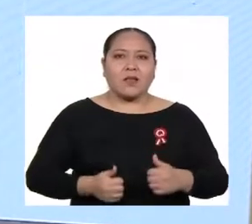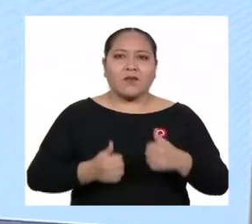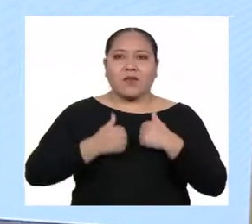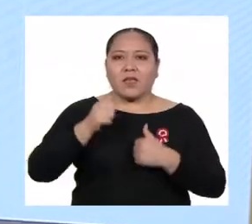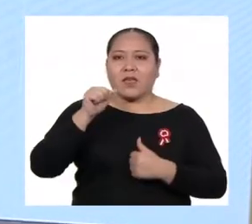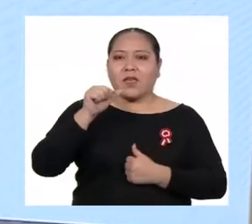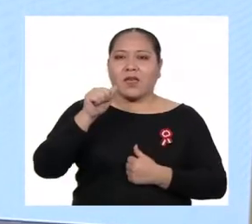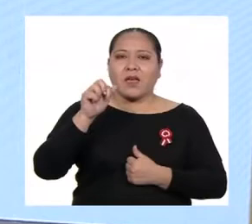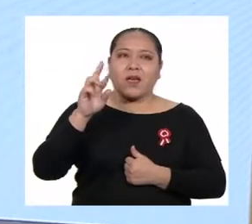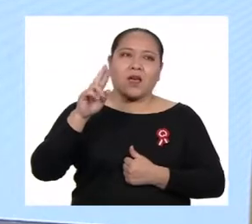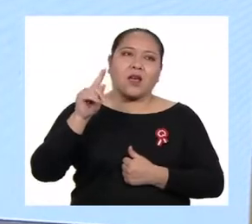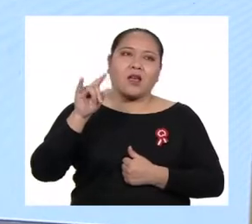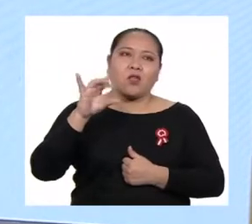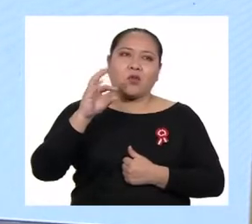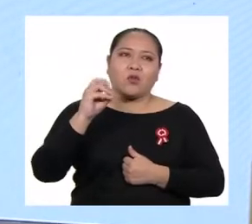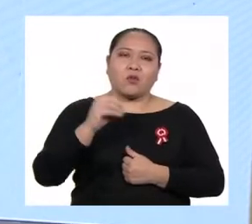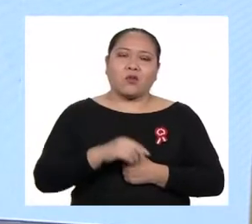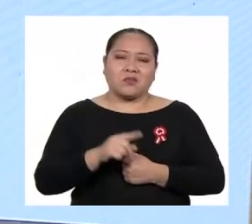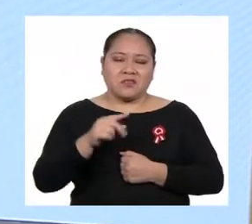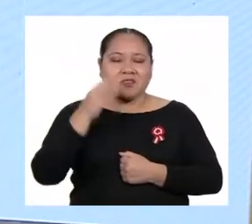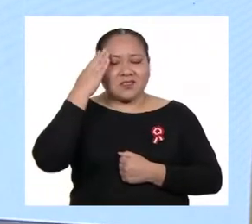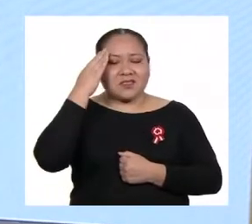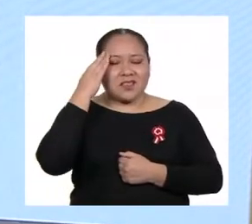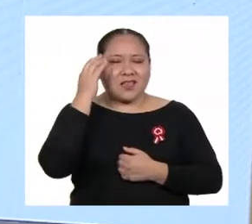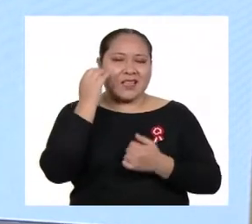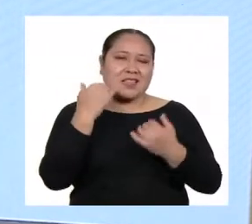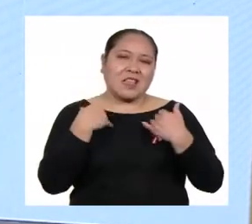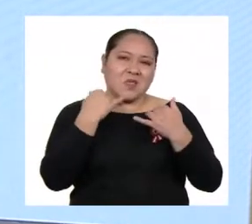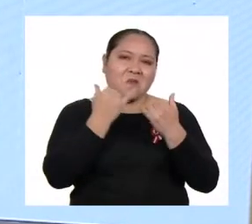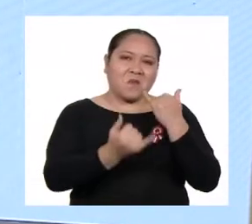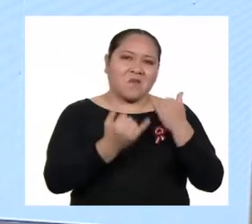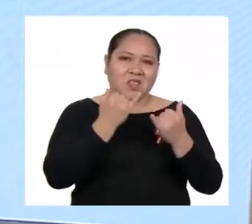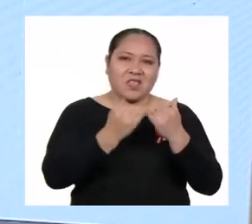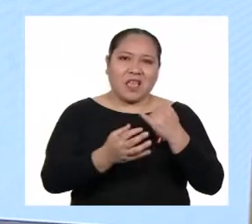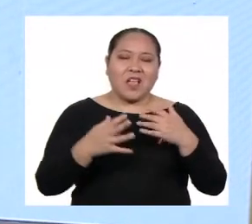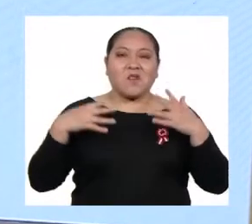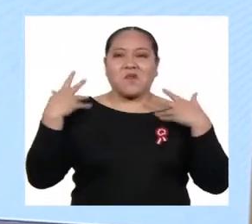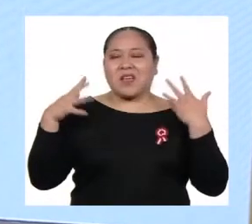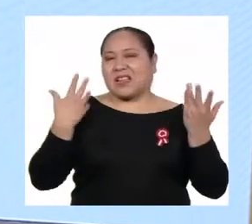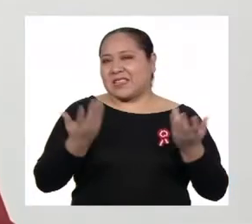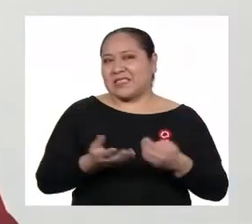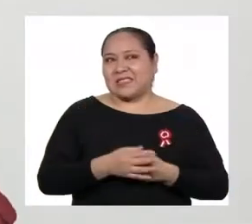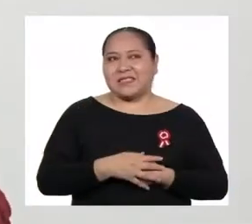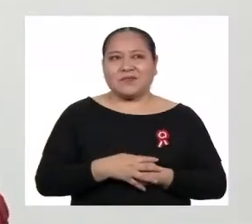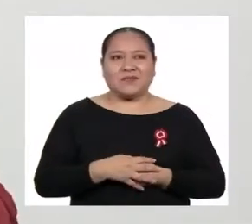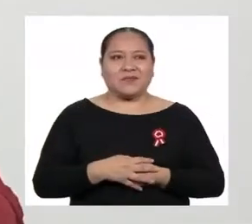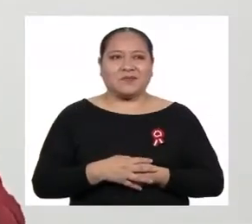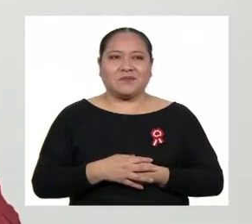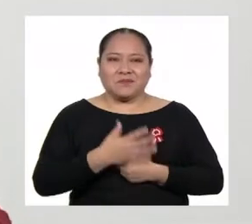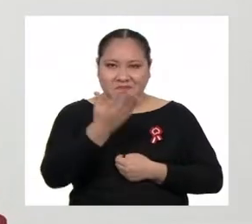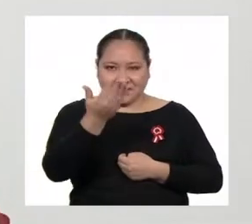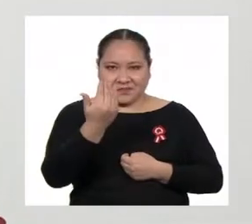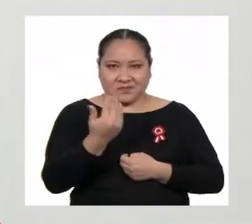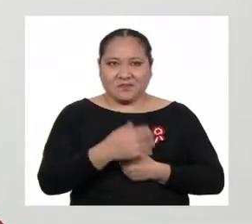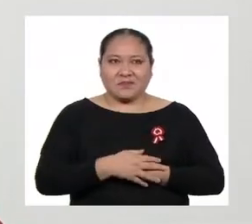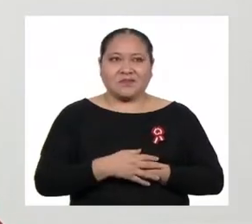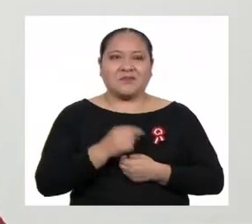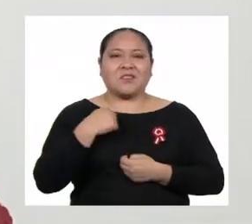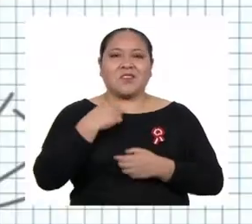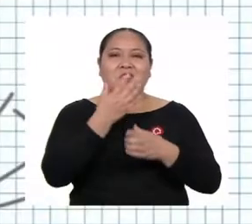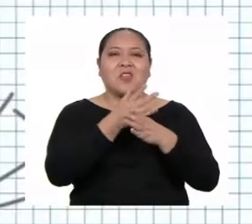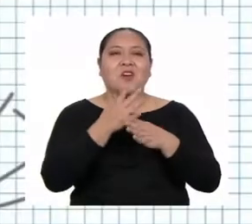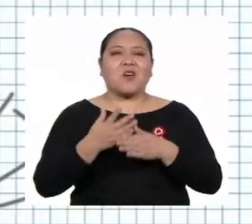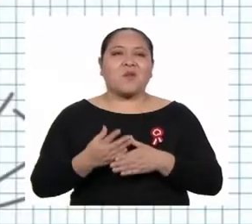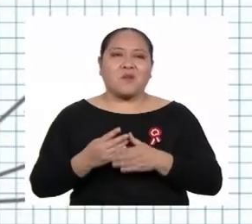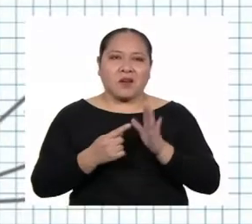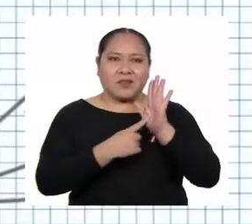autor. Además, porque sé que tiene un final más feliz de lo que una se esperaría. A ver, te comparto el